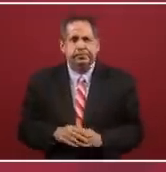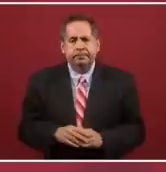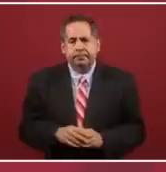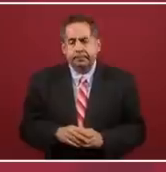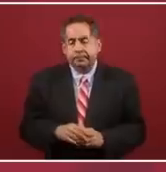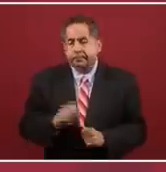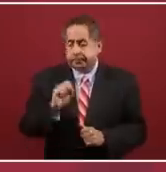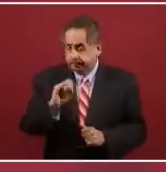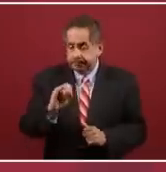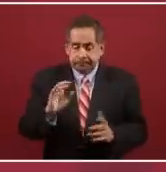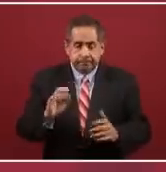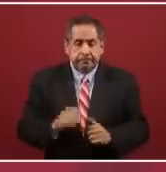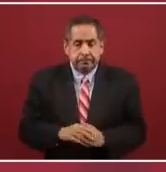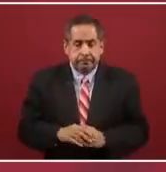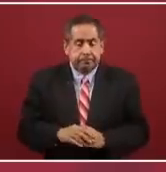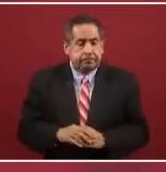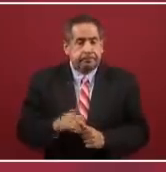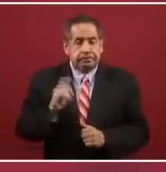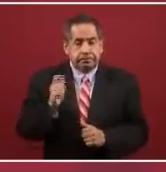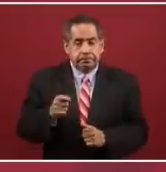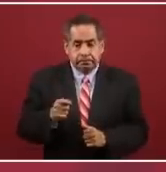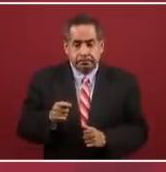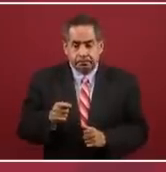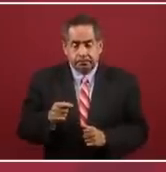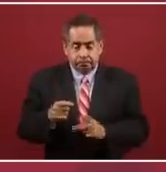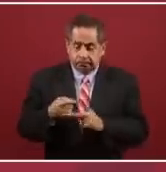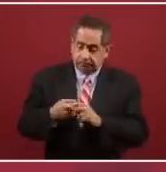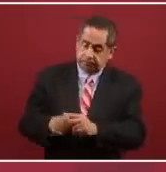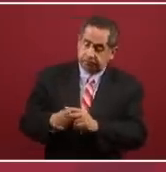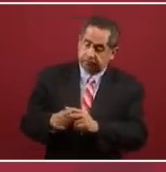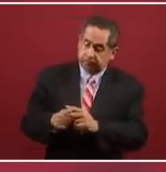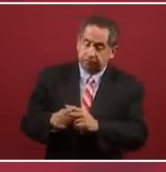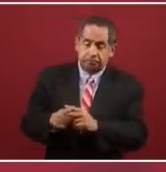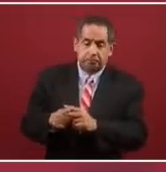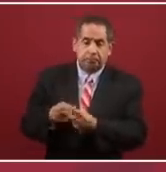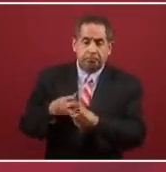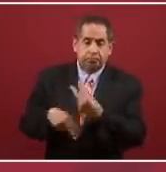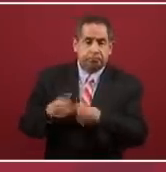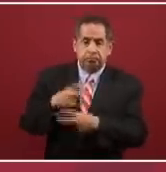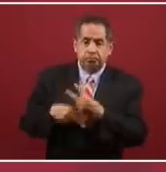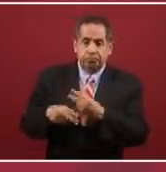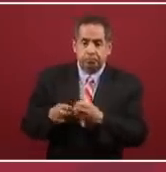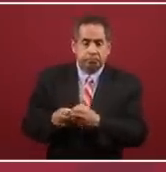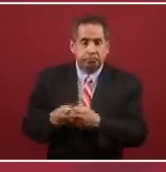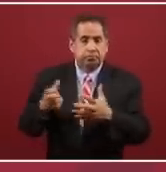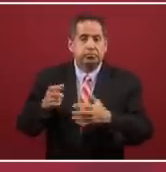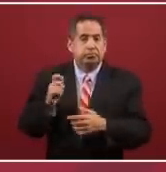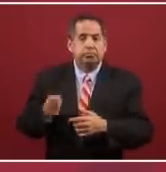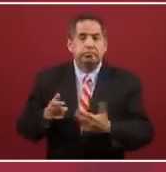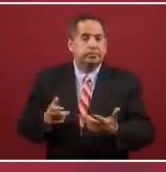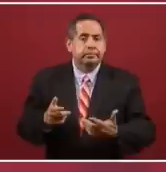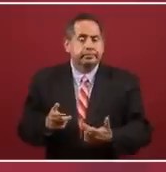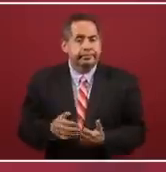Sí, es algo que se originó por el uso